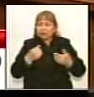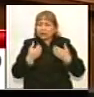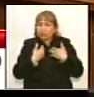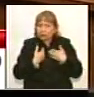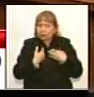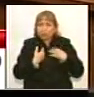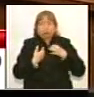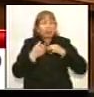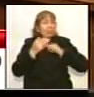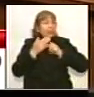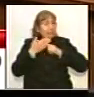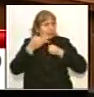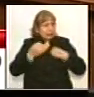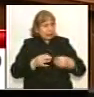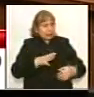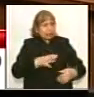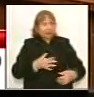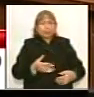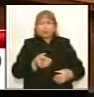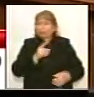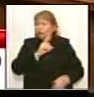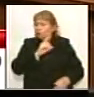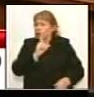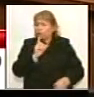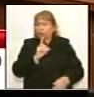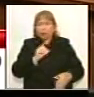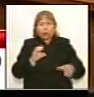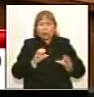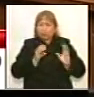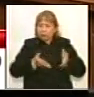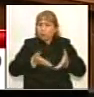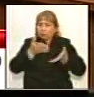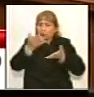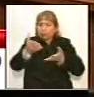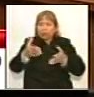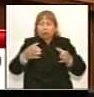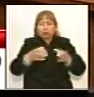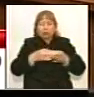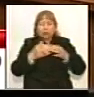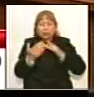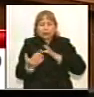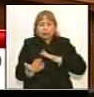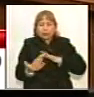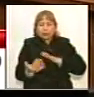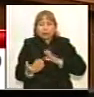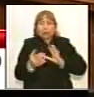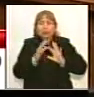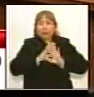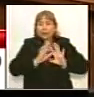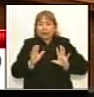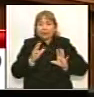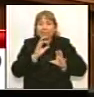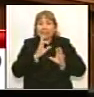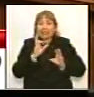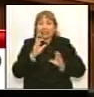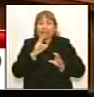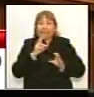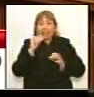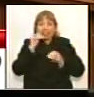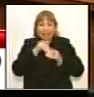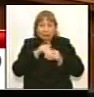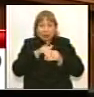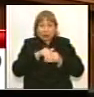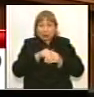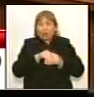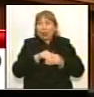de decencia y dignidad, no lo hagamos, mandémoslo a comisión, esperemos que pase el referéndum, tengamos una discusión en